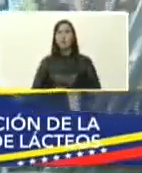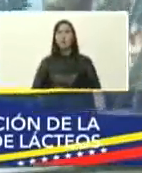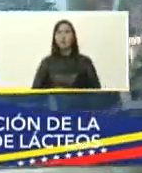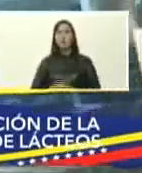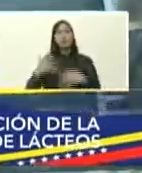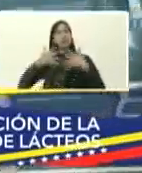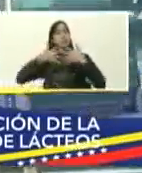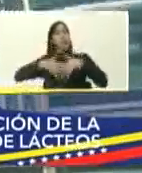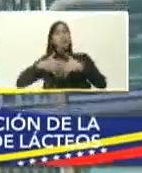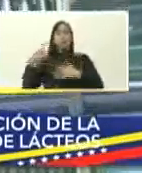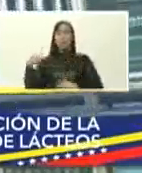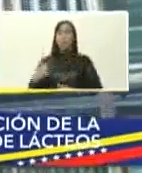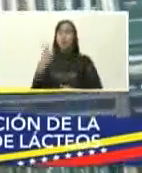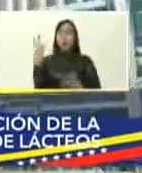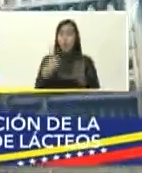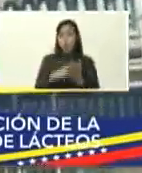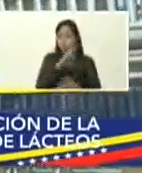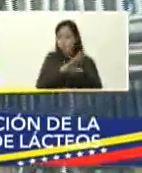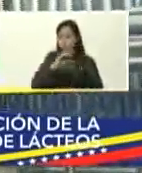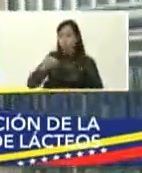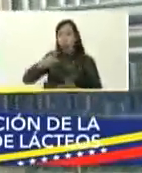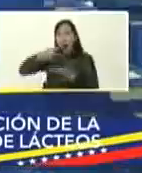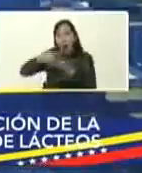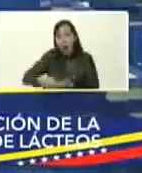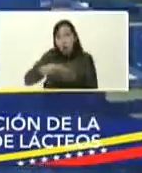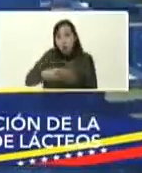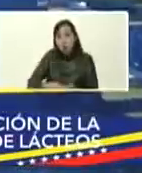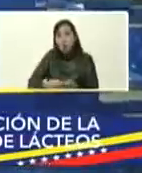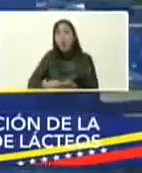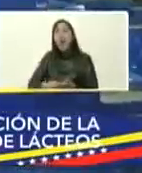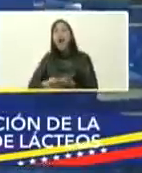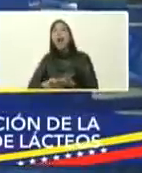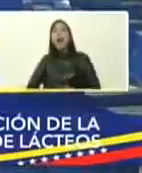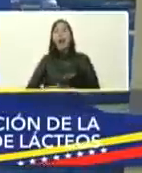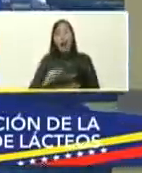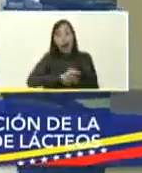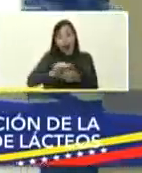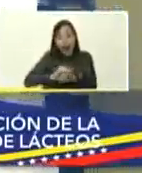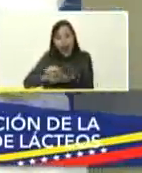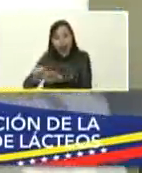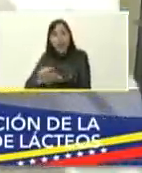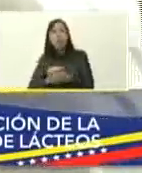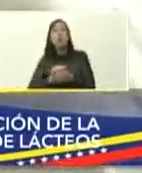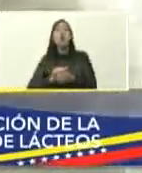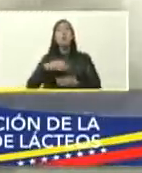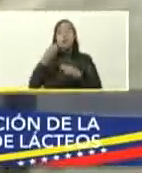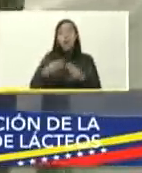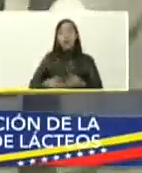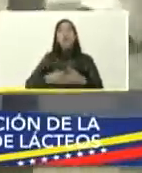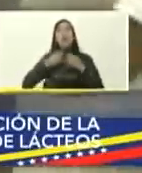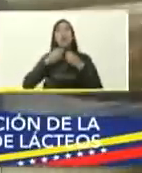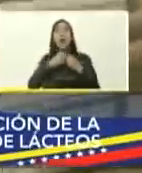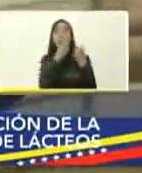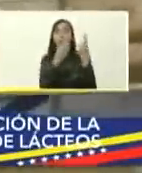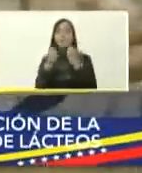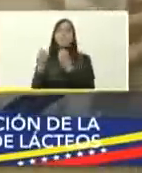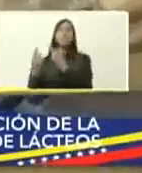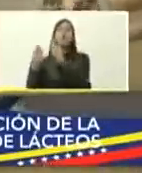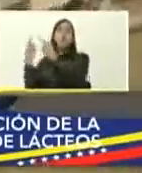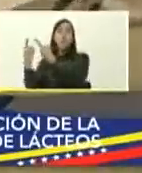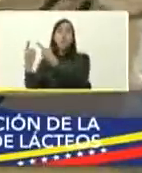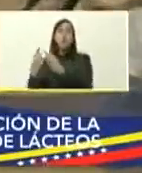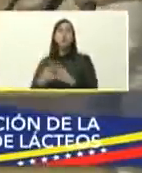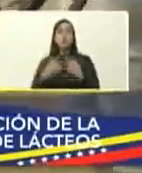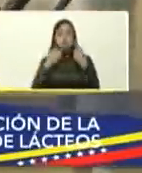una capacidad de 2.400 toneladas de producción de queso al año para la exportación. Y es lo que estamos impulsando con usted. Y quiero dejar al